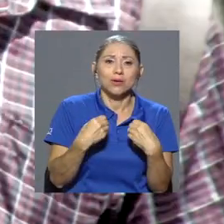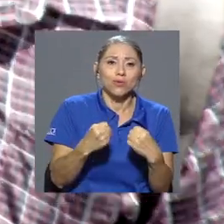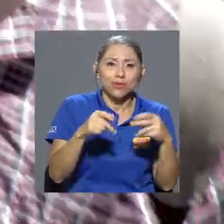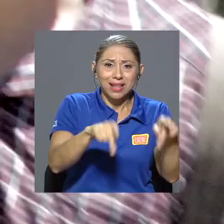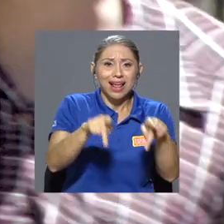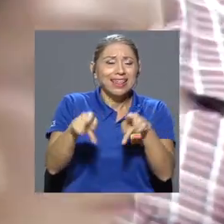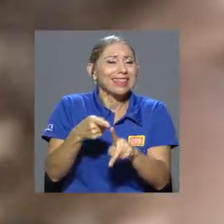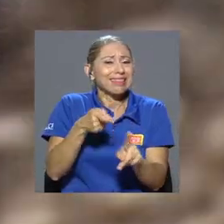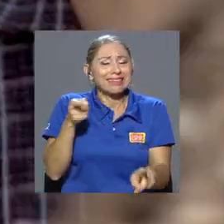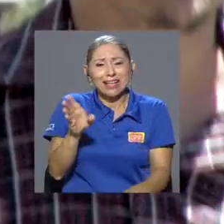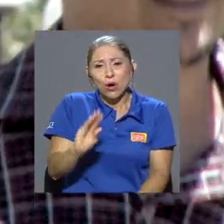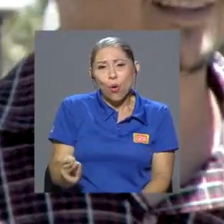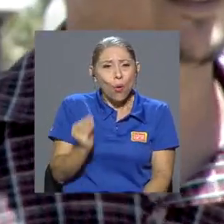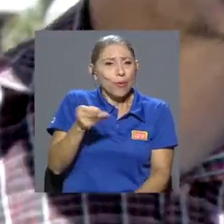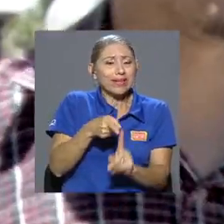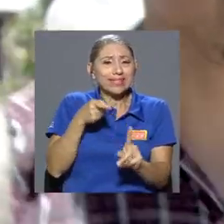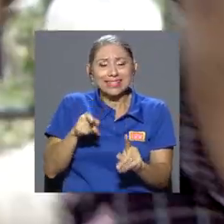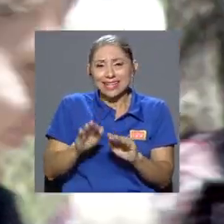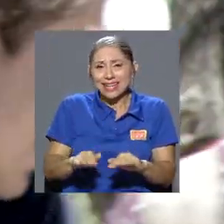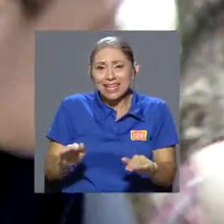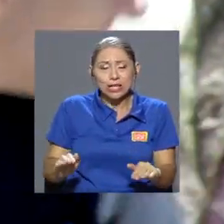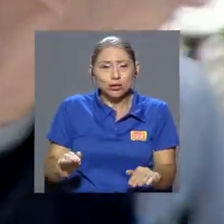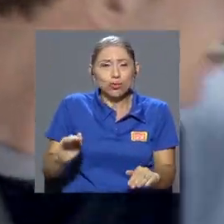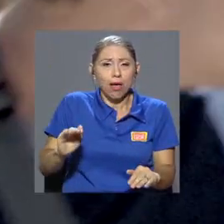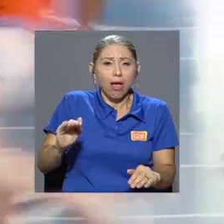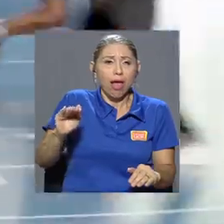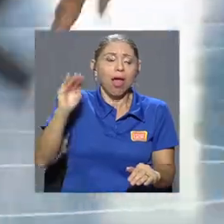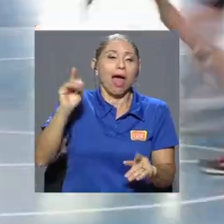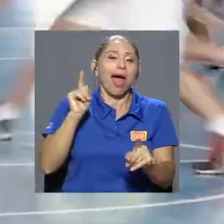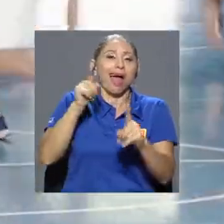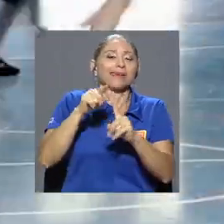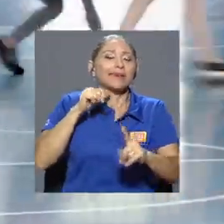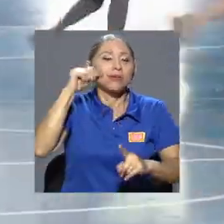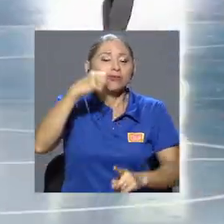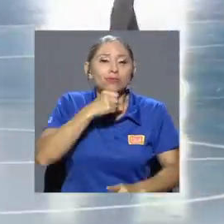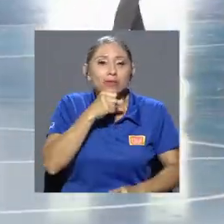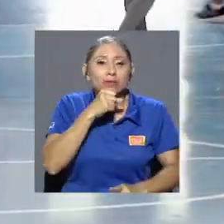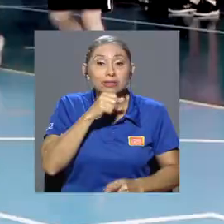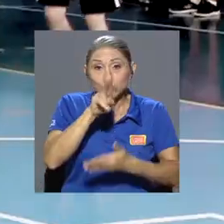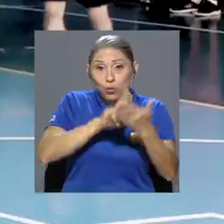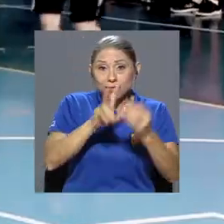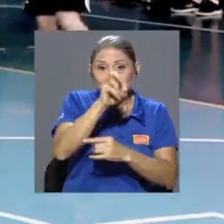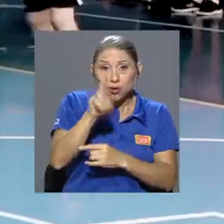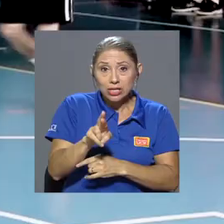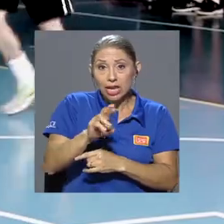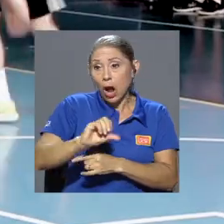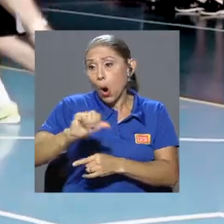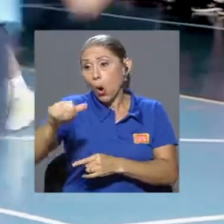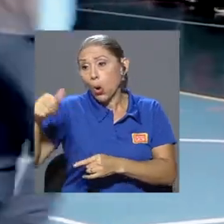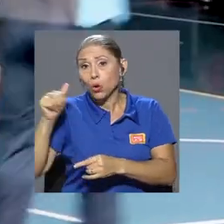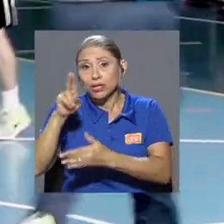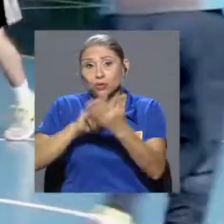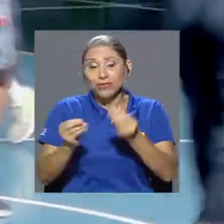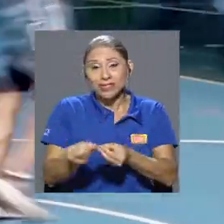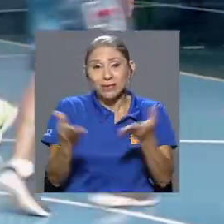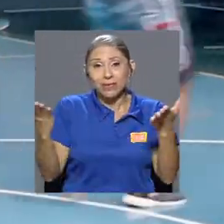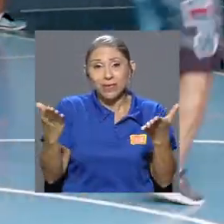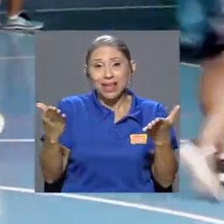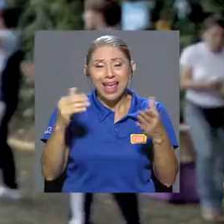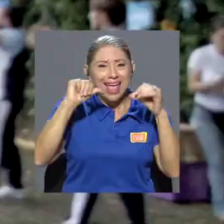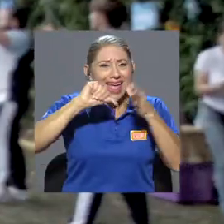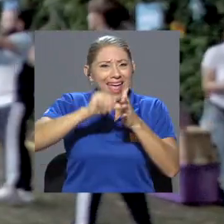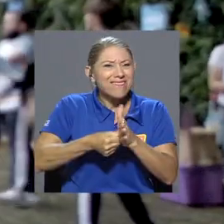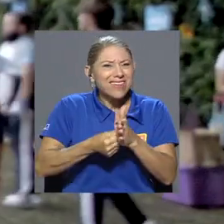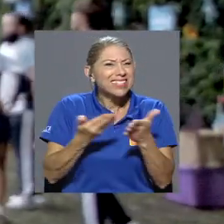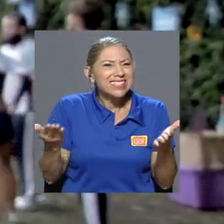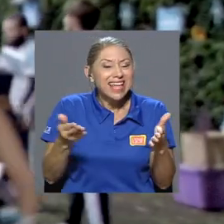son jóvenes, de que son niños, hasta que son adultos mayores. En la Universidad de Costa Rica u otras universidades estatales, el énfasis es crear